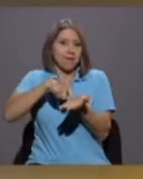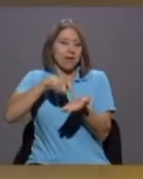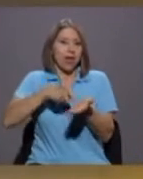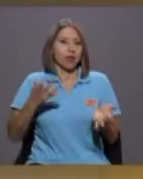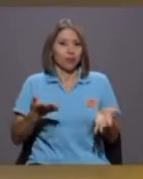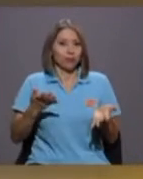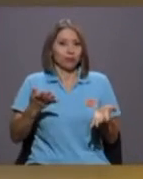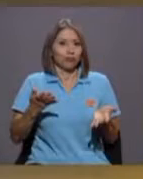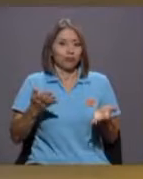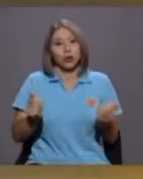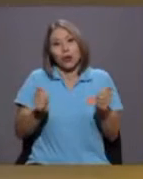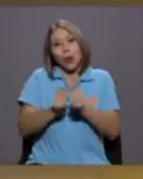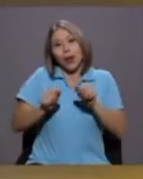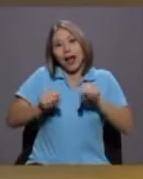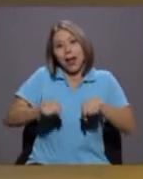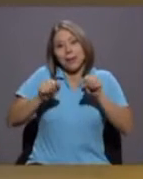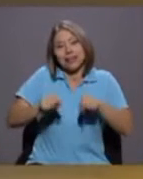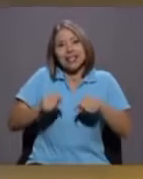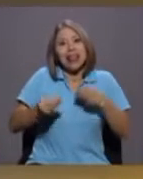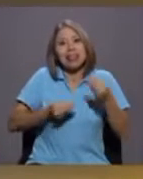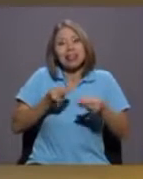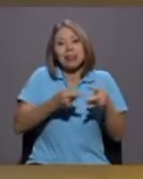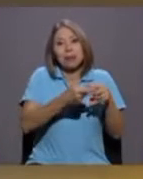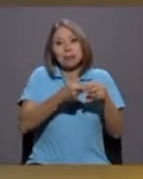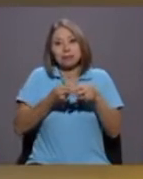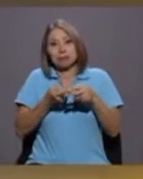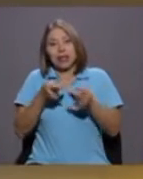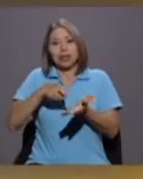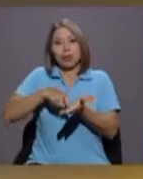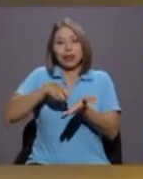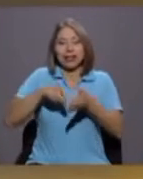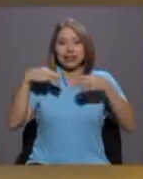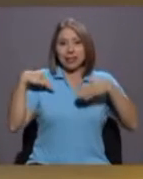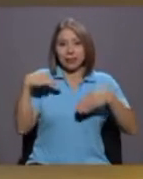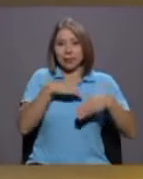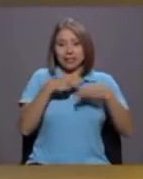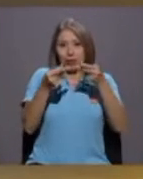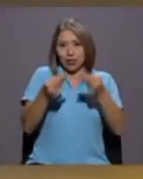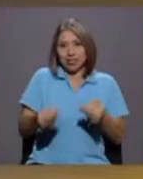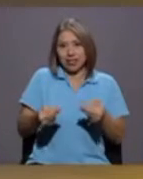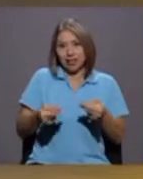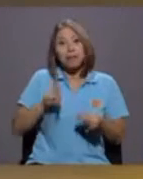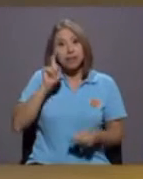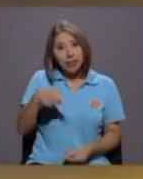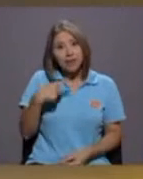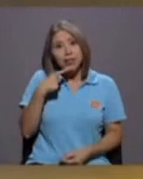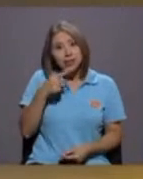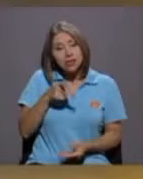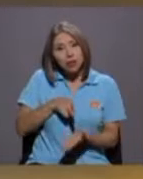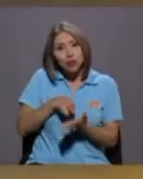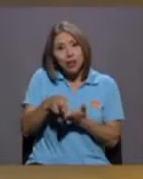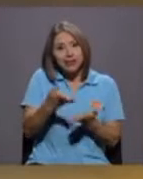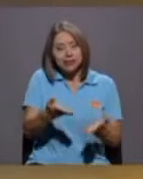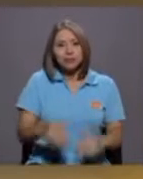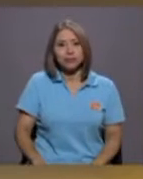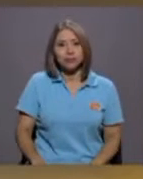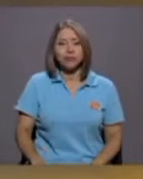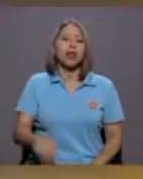a partir de la capacidad del Ministerio de Hacienda de endeudarse, y hay que decirlo con todos los números. Y